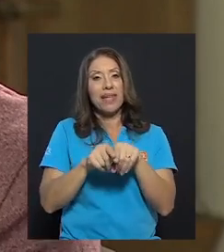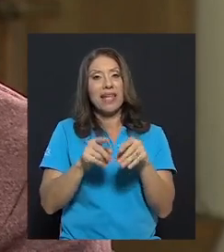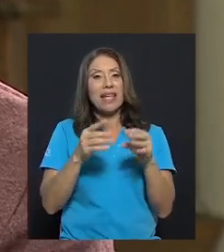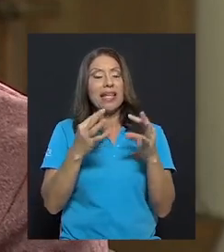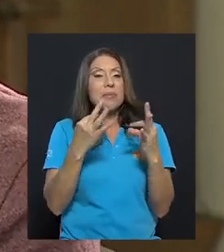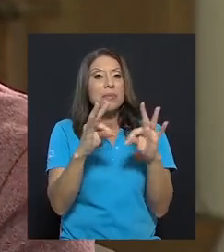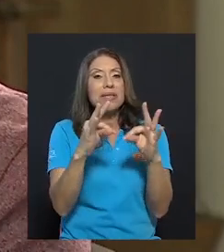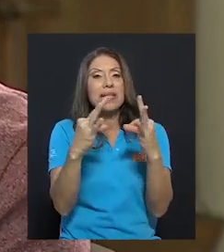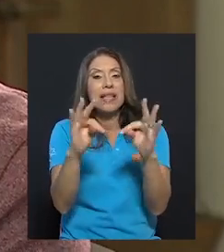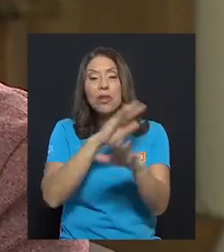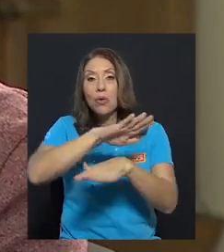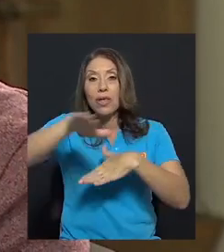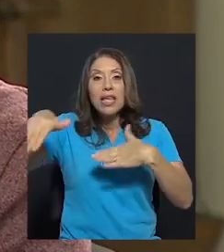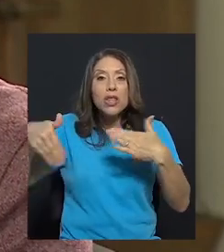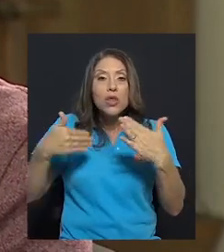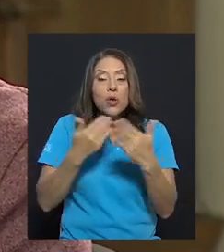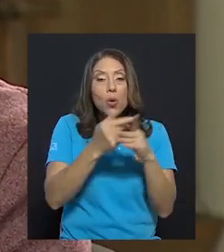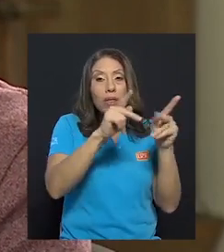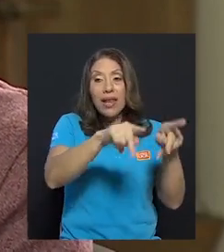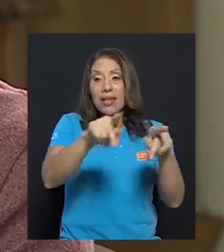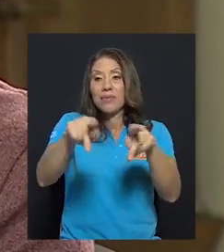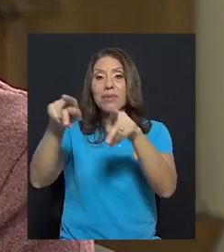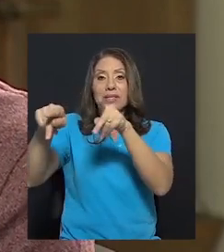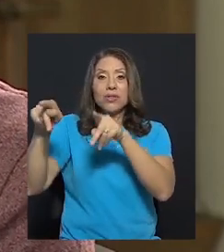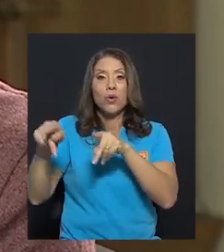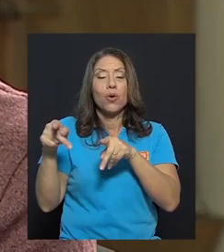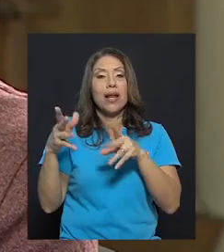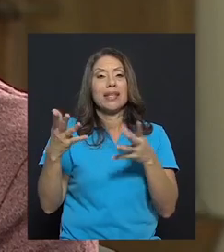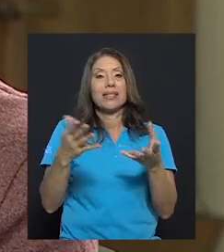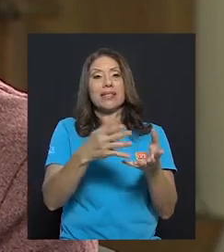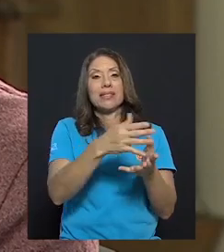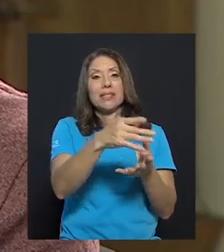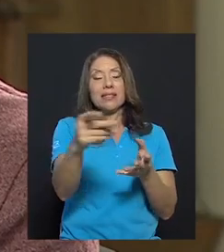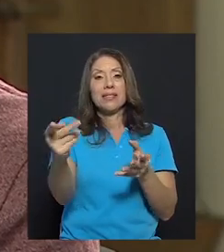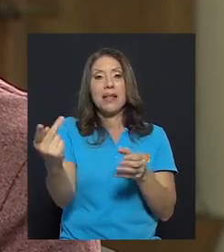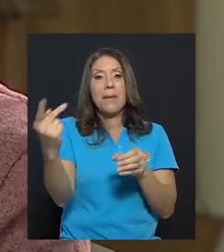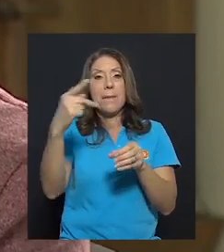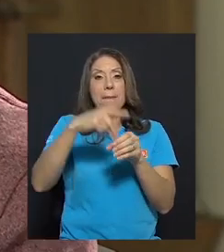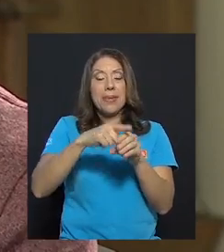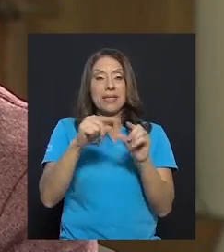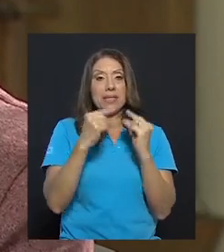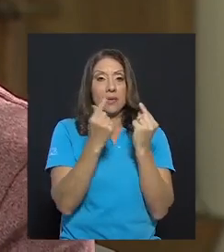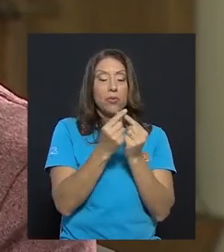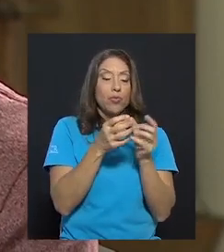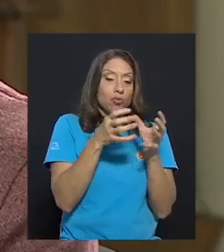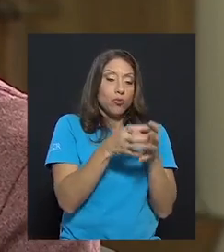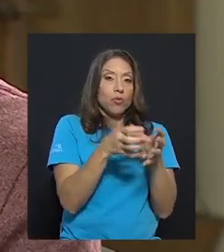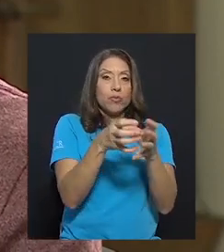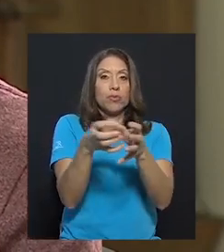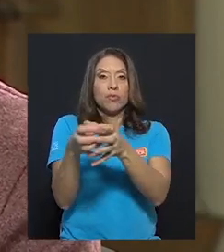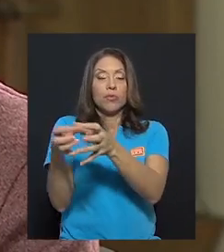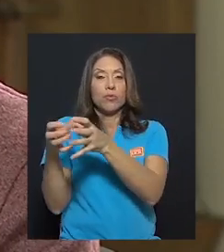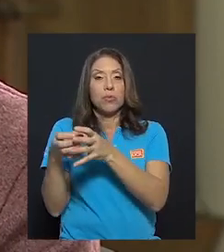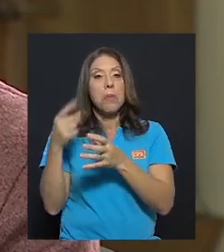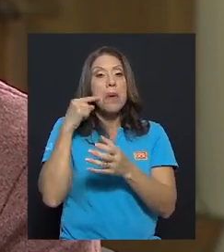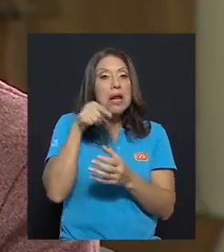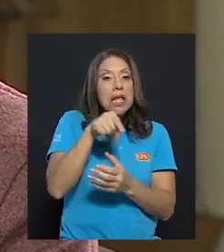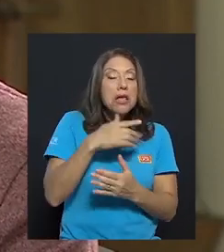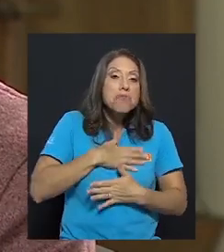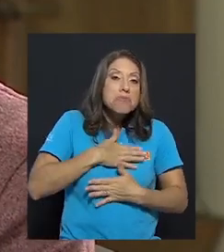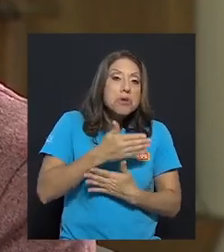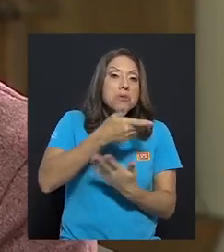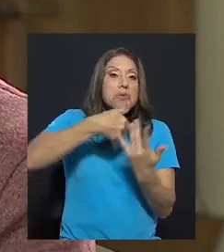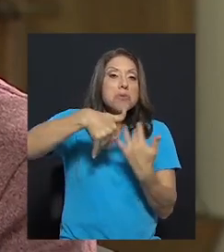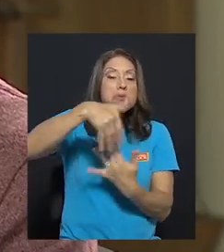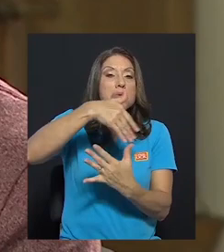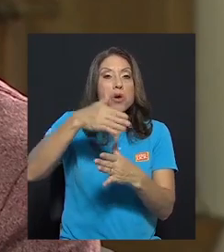a todas las personas en un tipo de grupos, digamos, para que compartan sus experiencias. Muchos casos